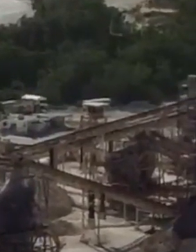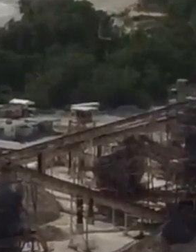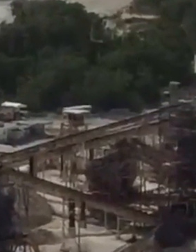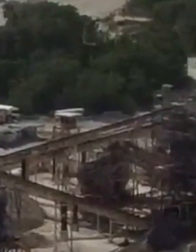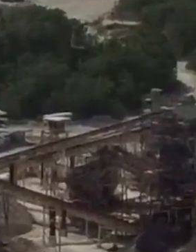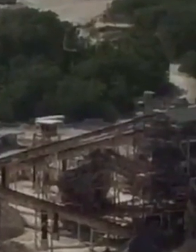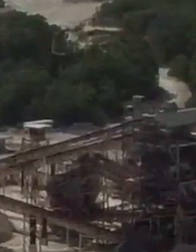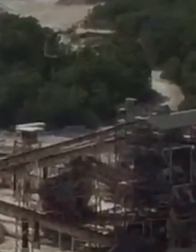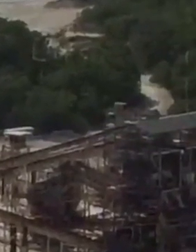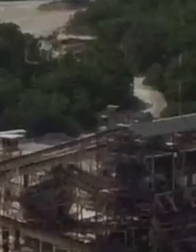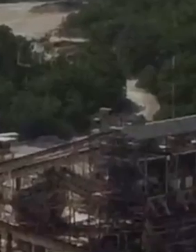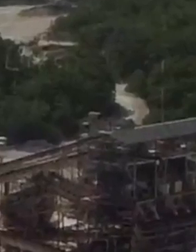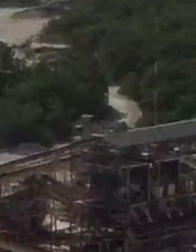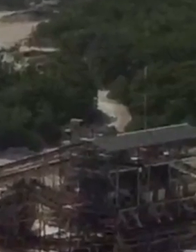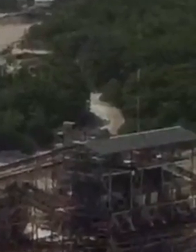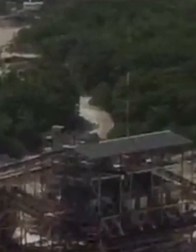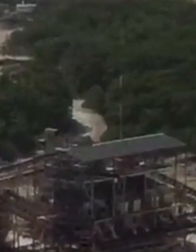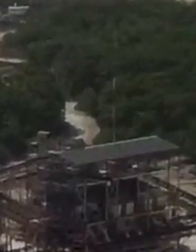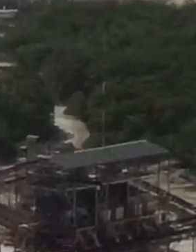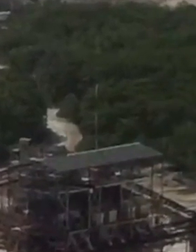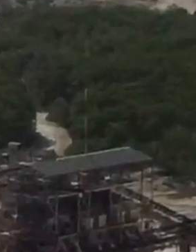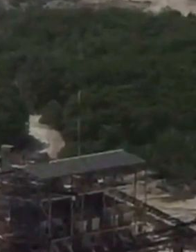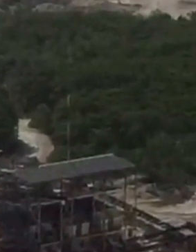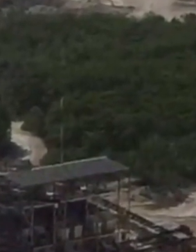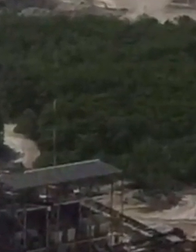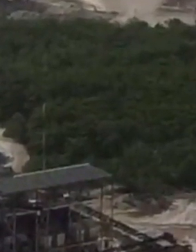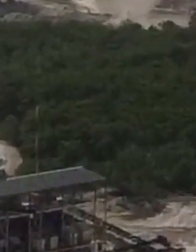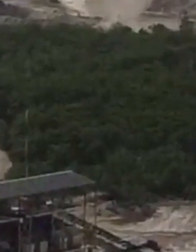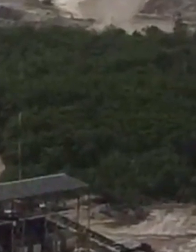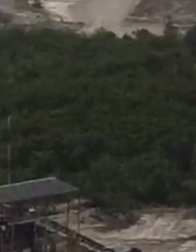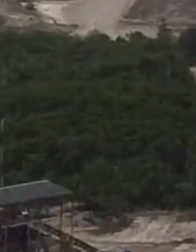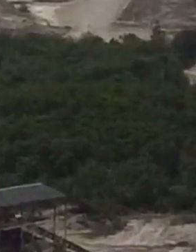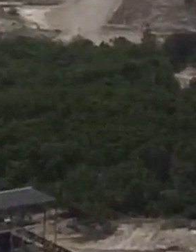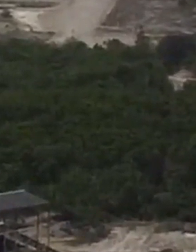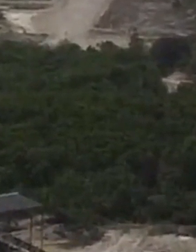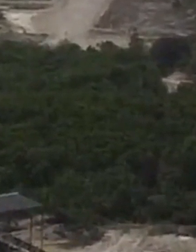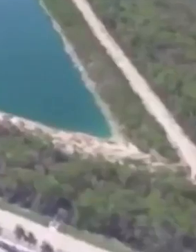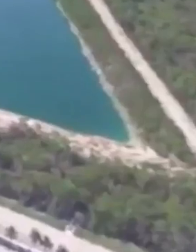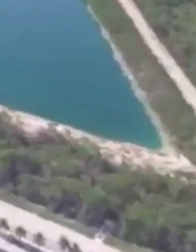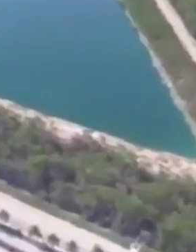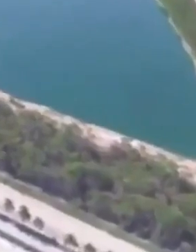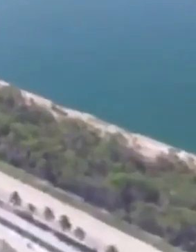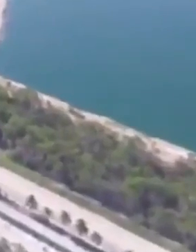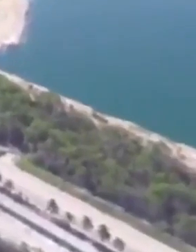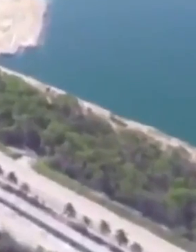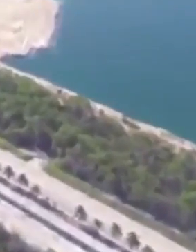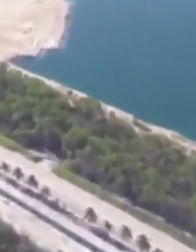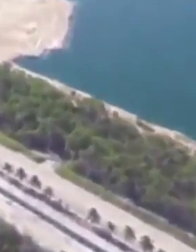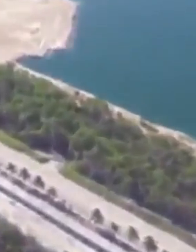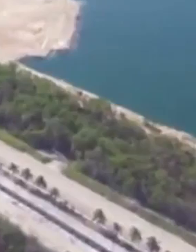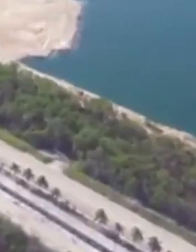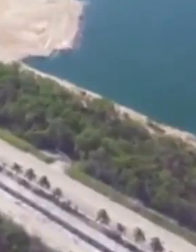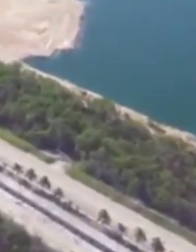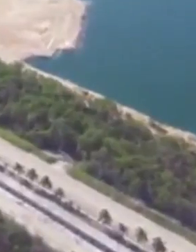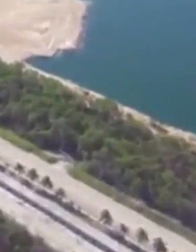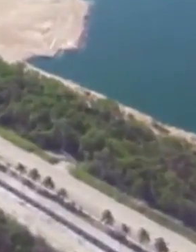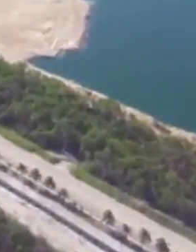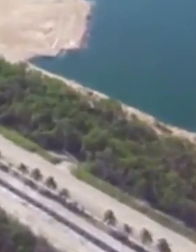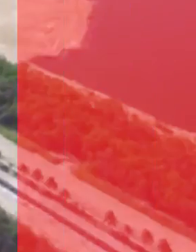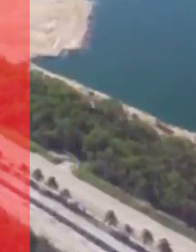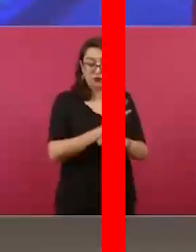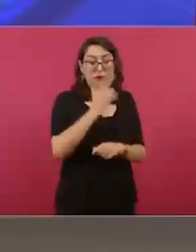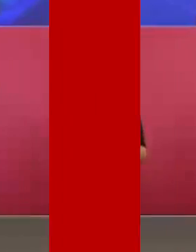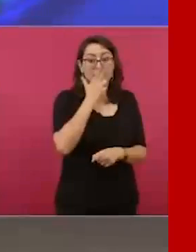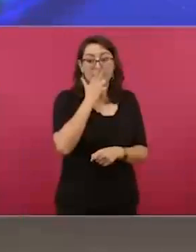bancos de material donde ya están expuestos el manto freático serían reutilizados como albercas naturales para un desarrollo